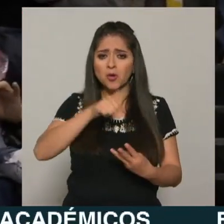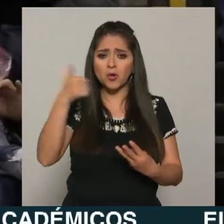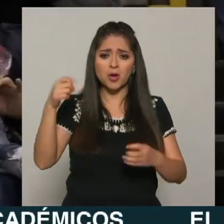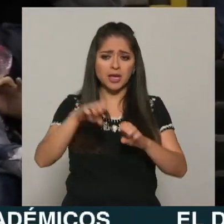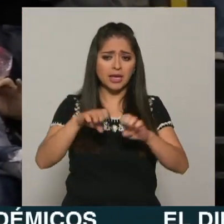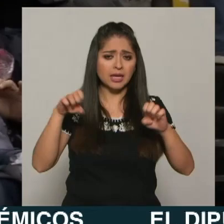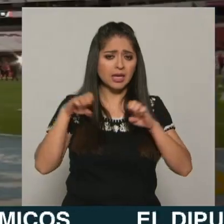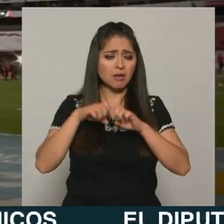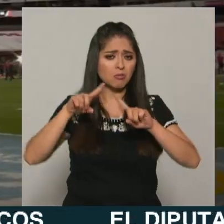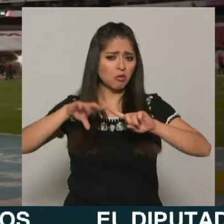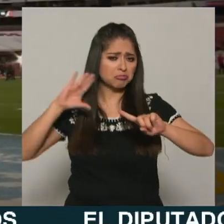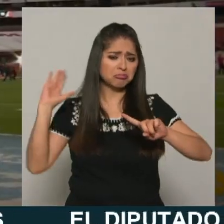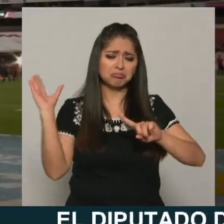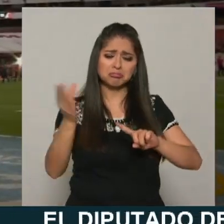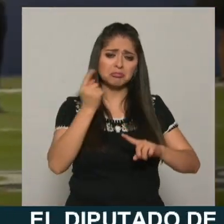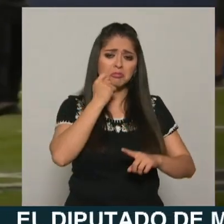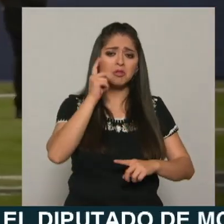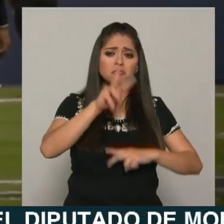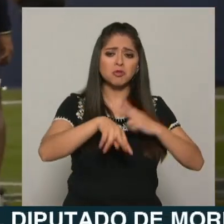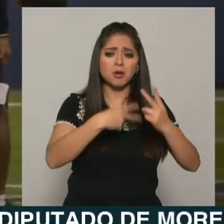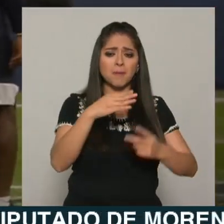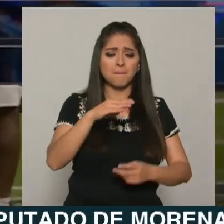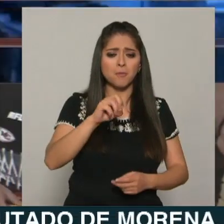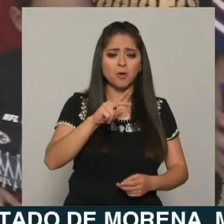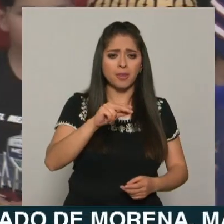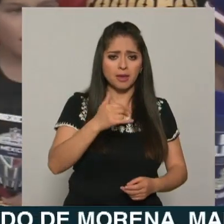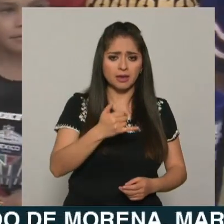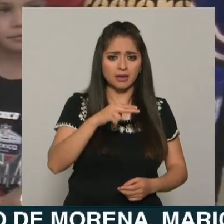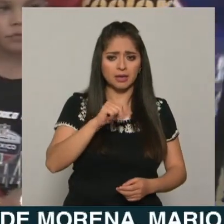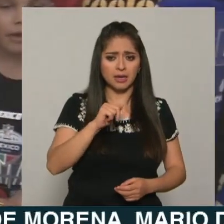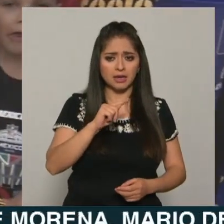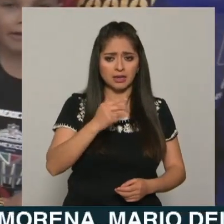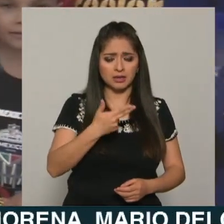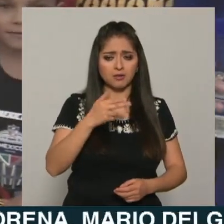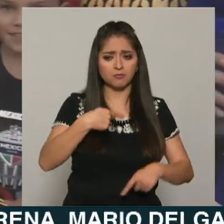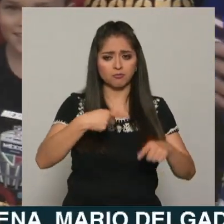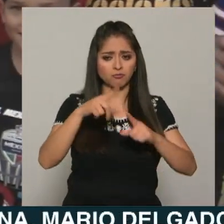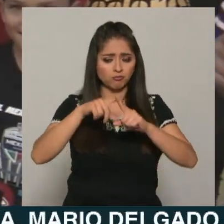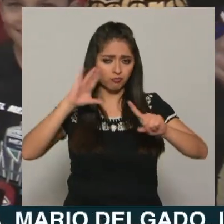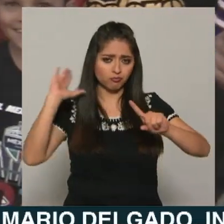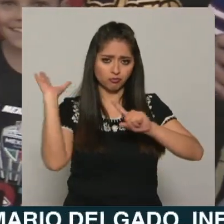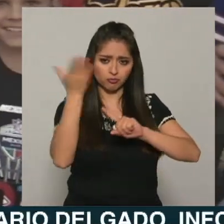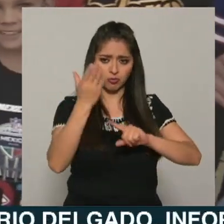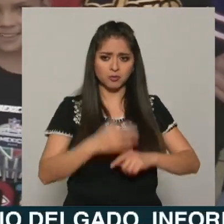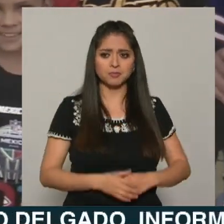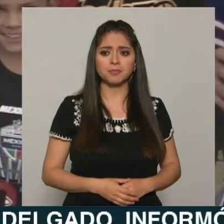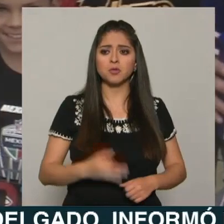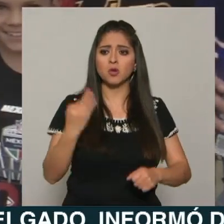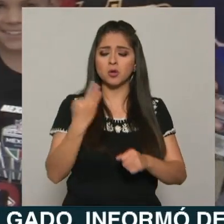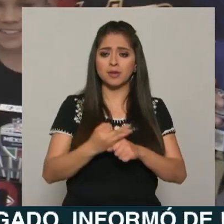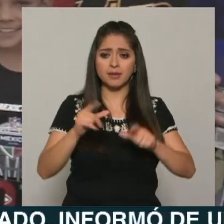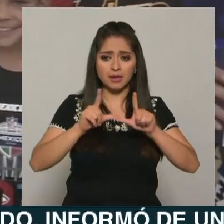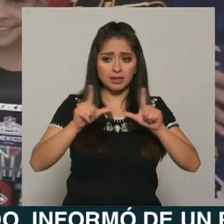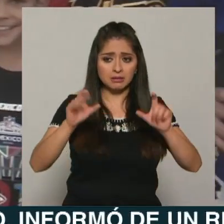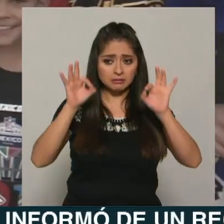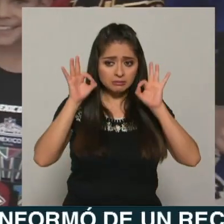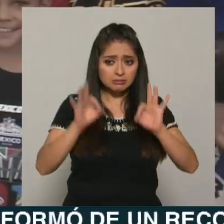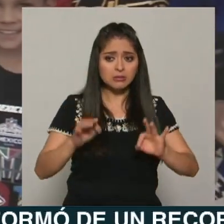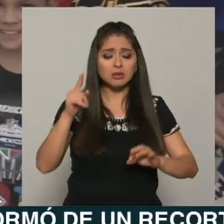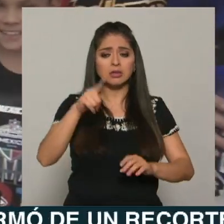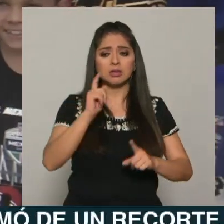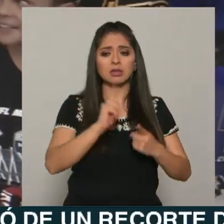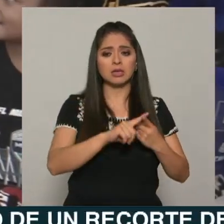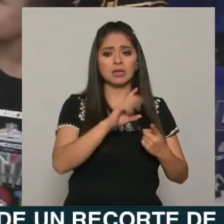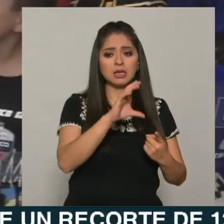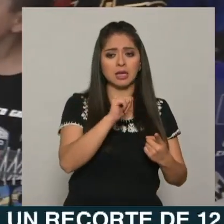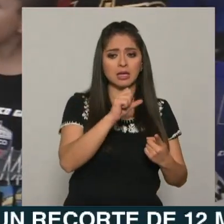equipos disfrutaron del Monday Night Football. Ya está todo listo para que se lleve a cabo el encuentro entre los Kansas